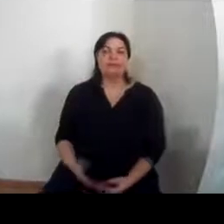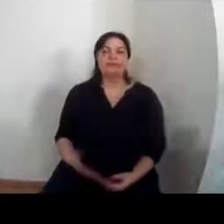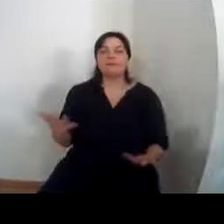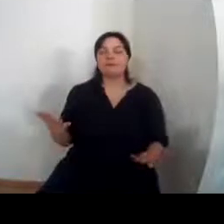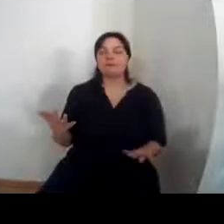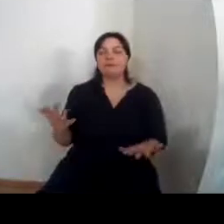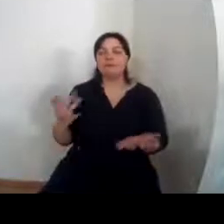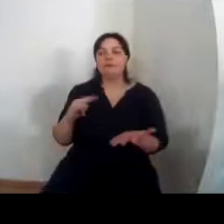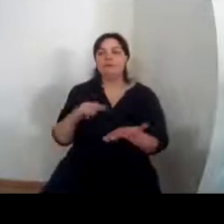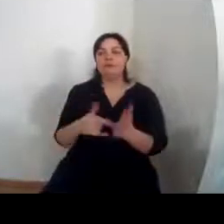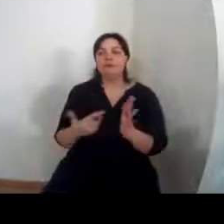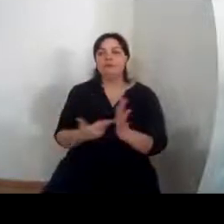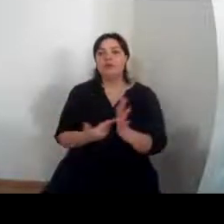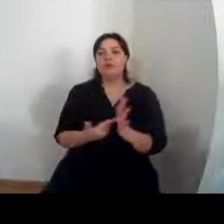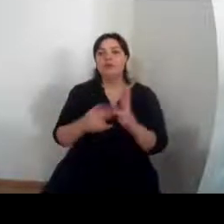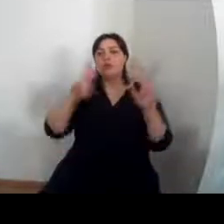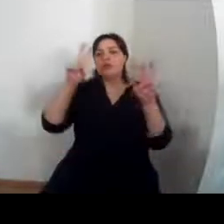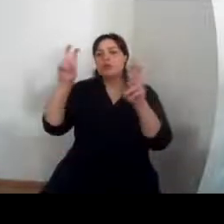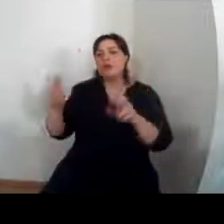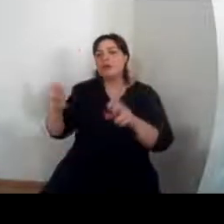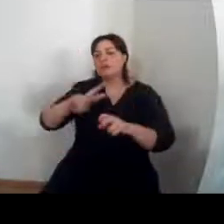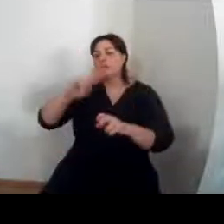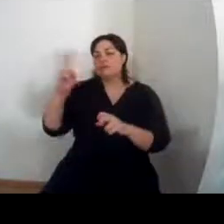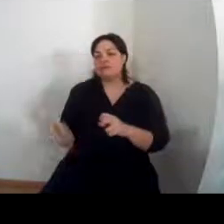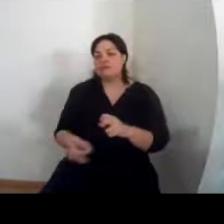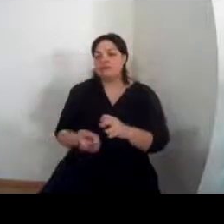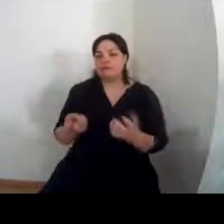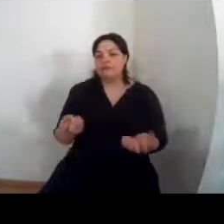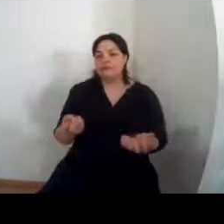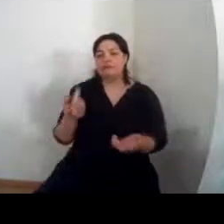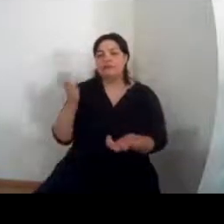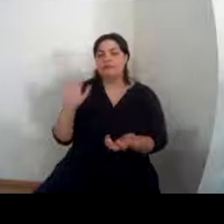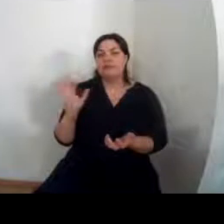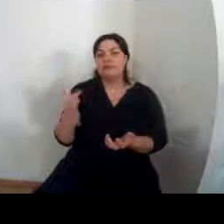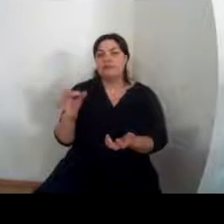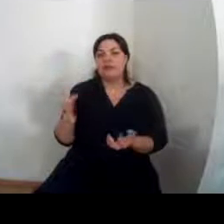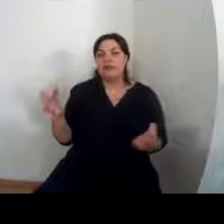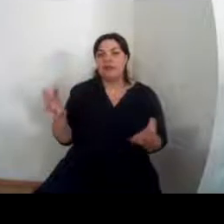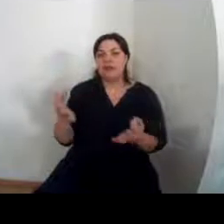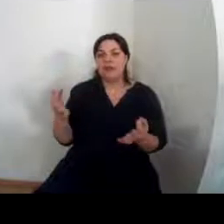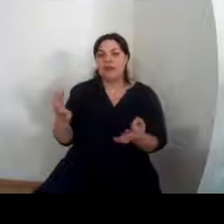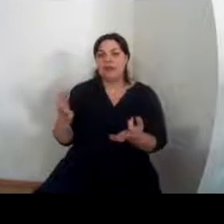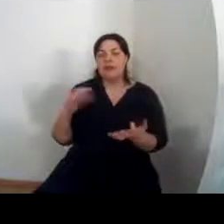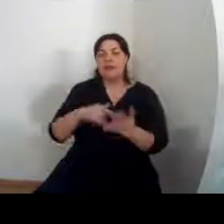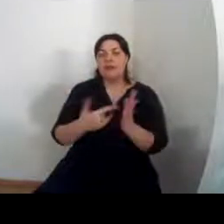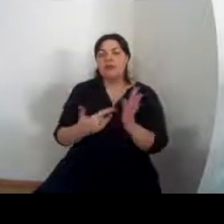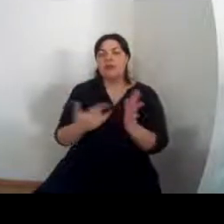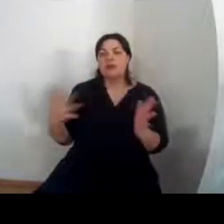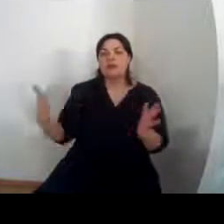proyectos de distintas temáticas. Es cierto que no todos los proyectos tienen